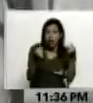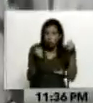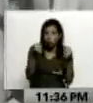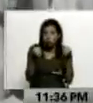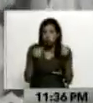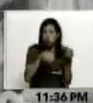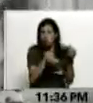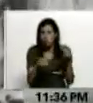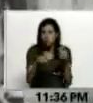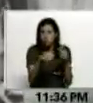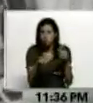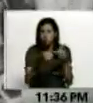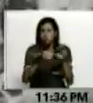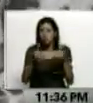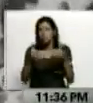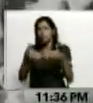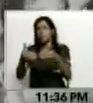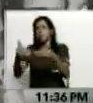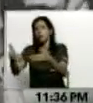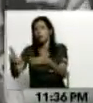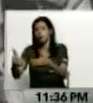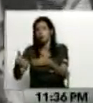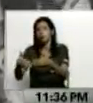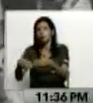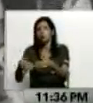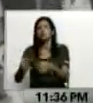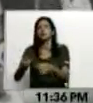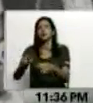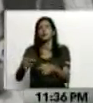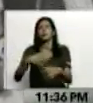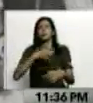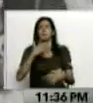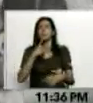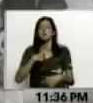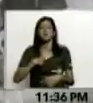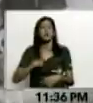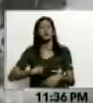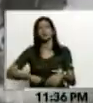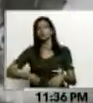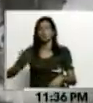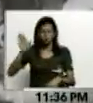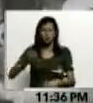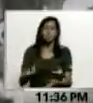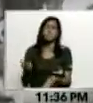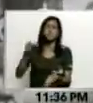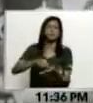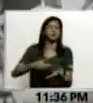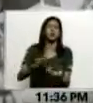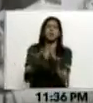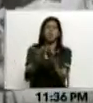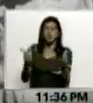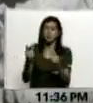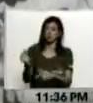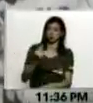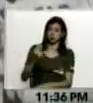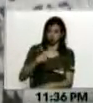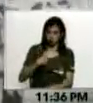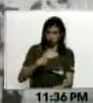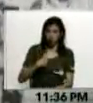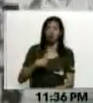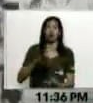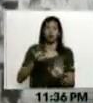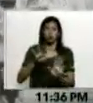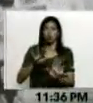y cuando unas 10 cuadras en los chaguaramos detuvieron el vehículo y me dijeron usted está en libertad bájese Entonces